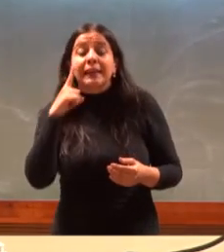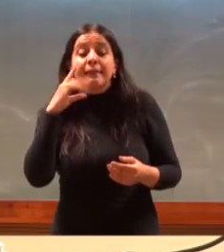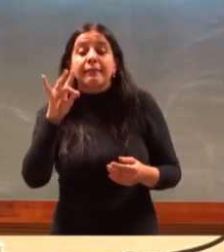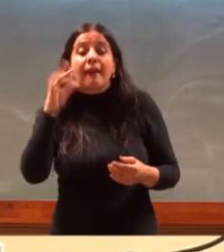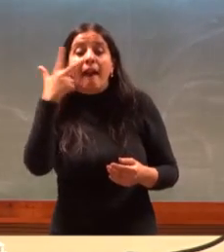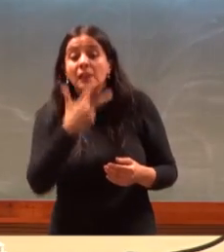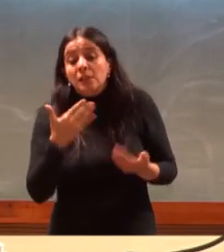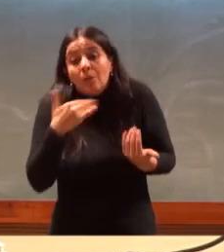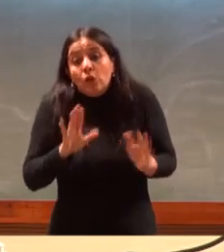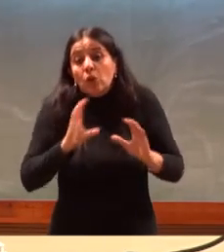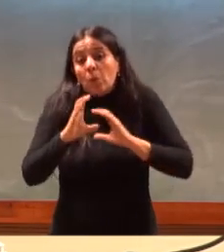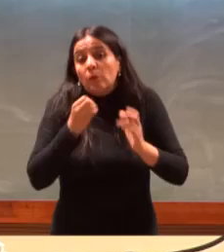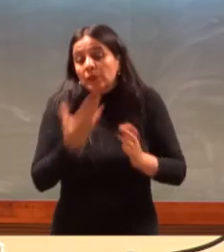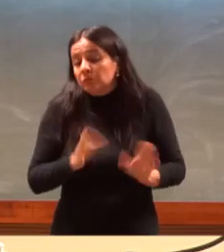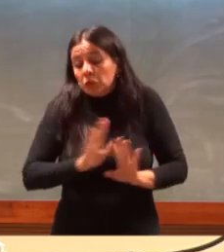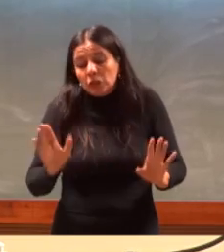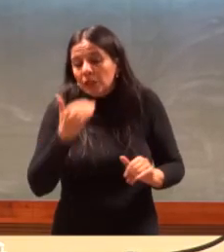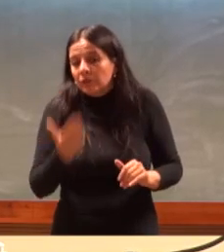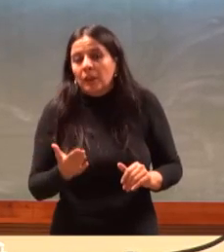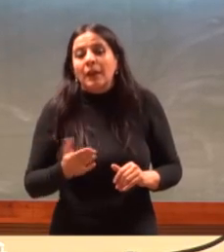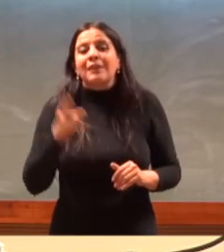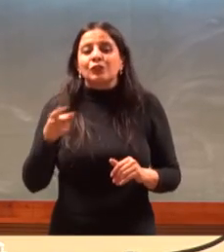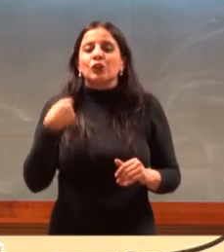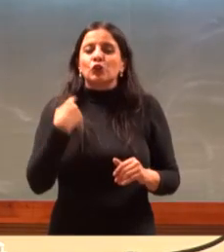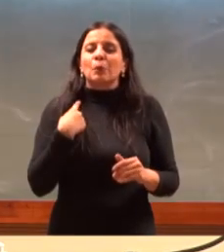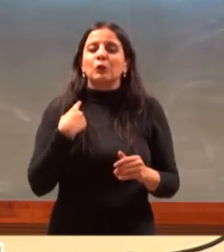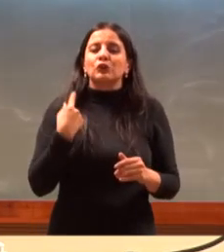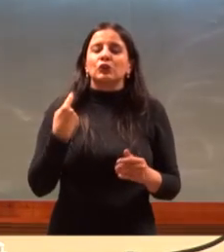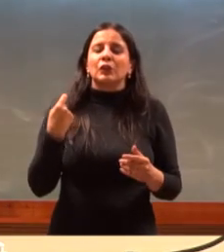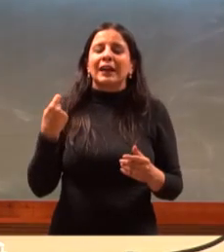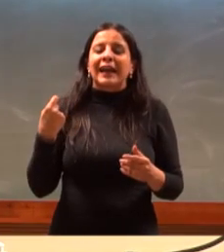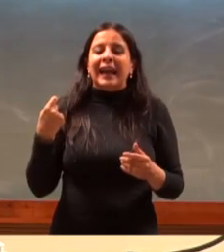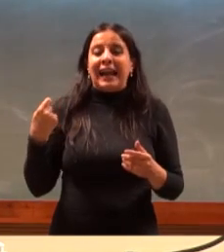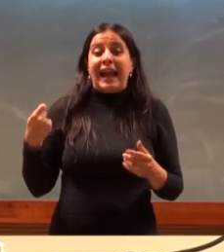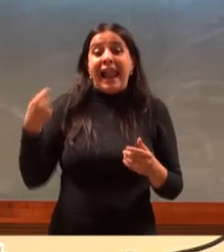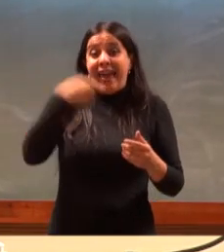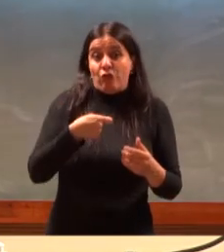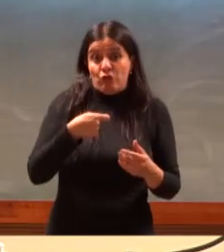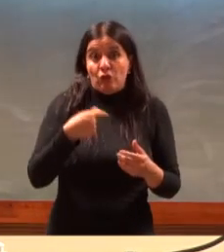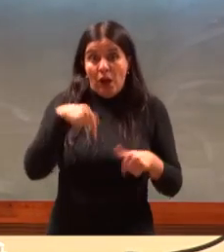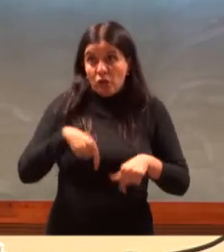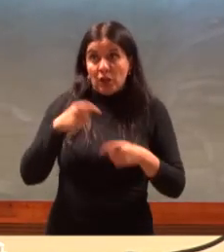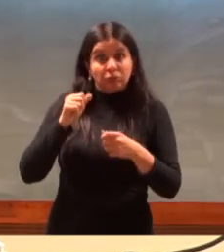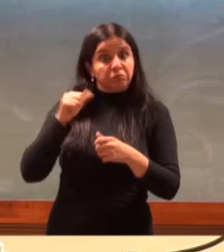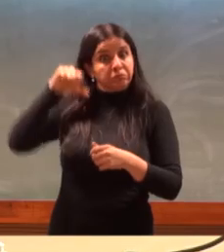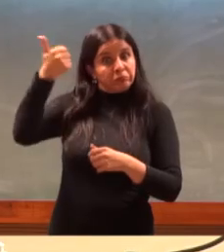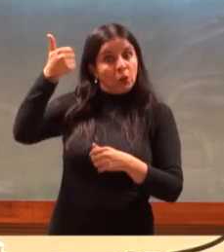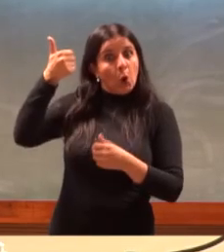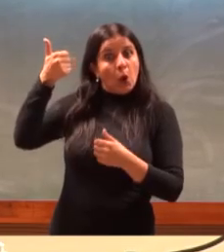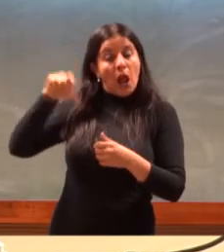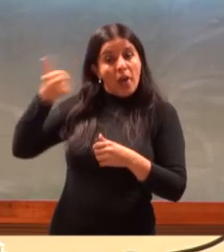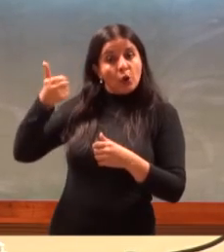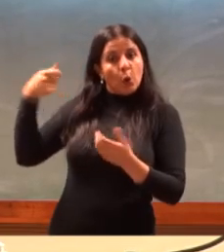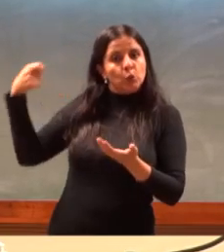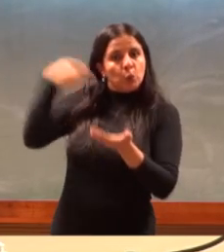financiación tenemos ahora hemos ganado un subsidio muy importante que eso se vuelca directamente a la Facultad en infraestructura en edificios en en en bueno entre